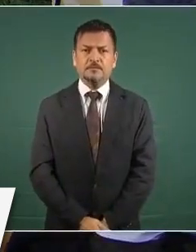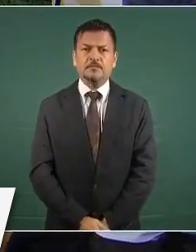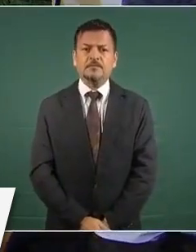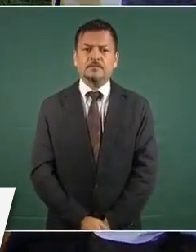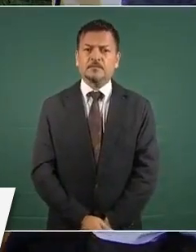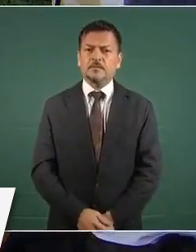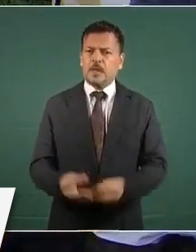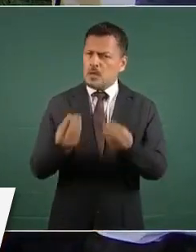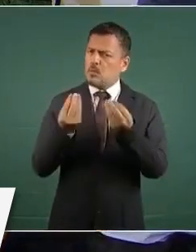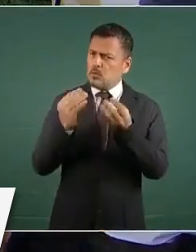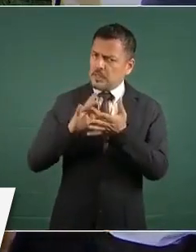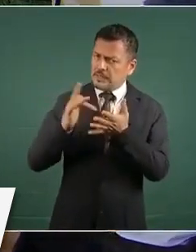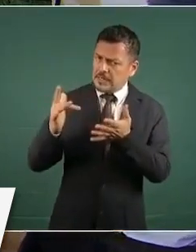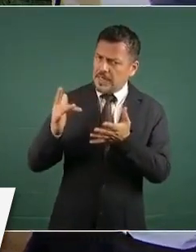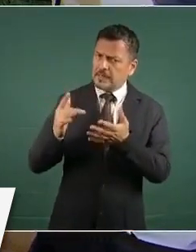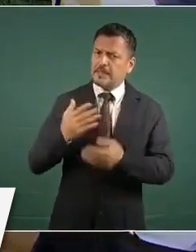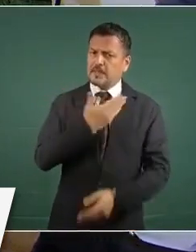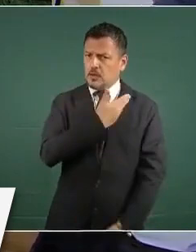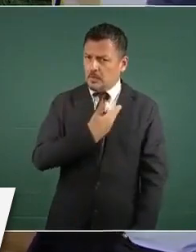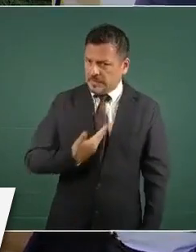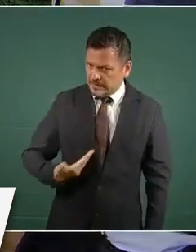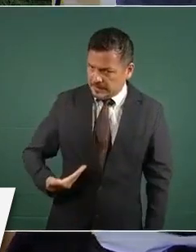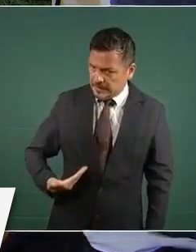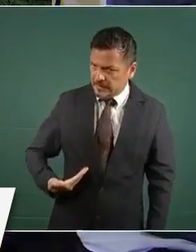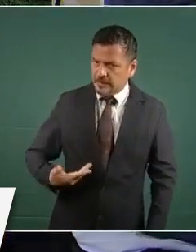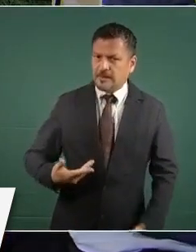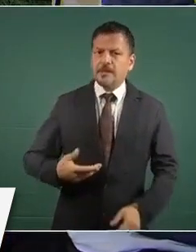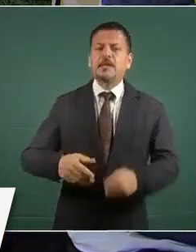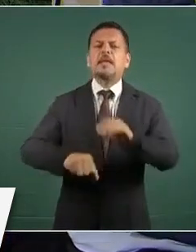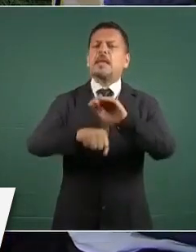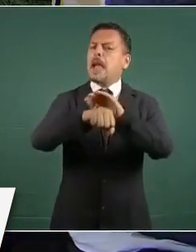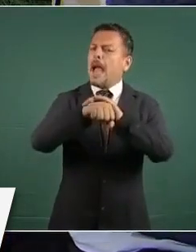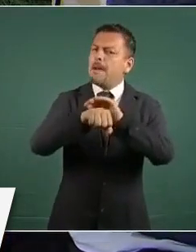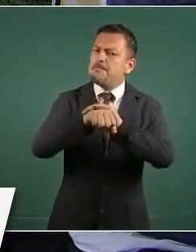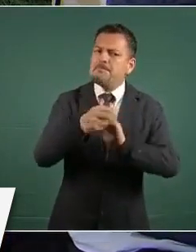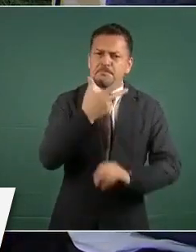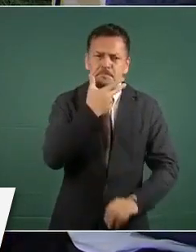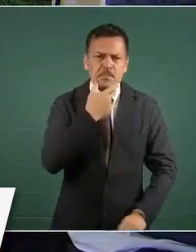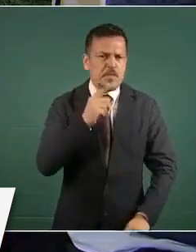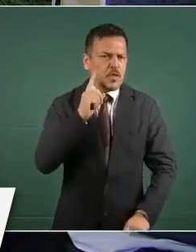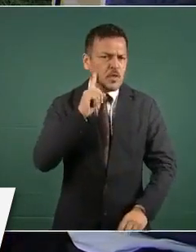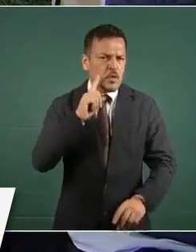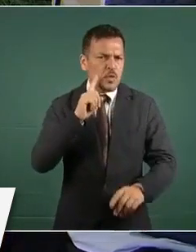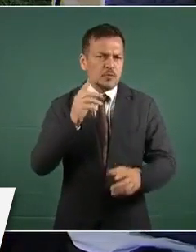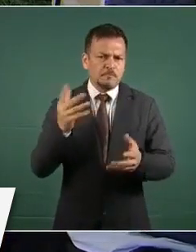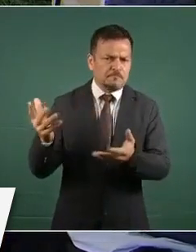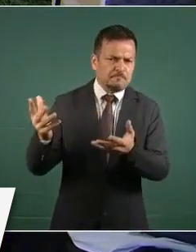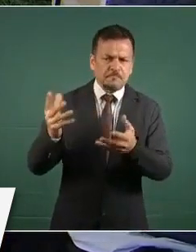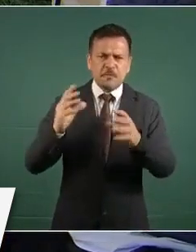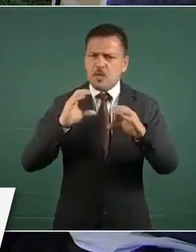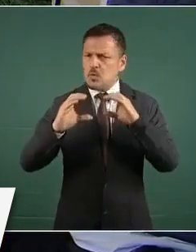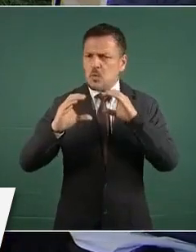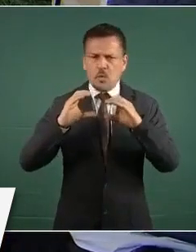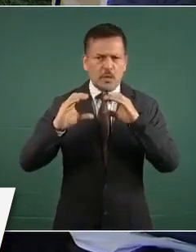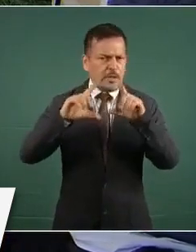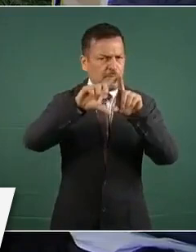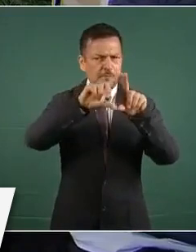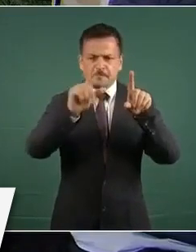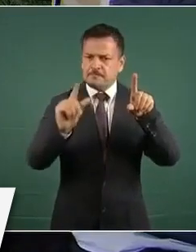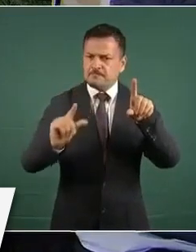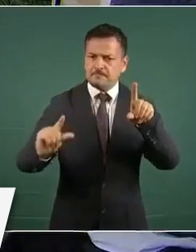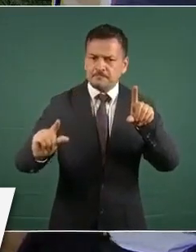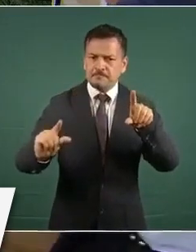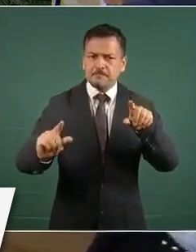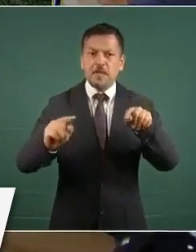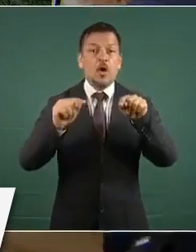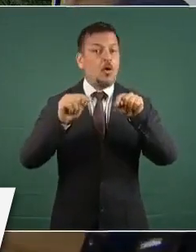muchas gracias señor presidente amigas y amigos de los medios de comunicación nacionales pues